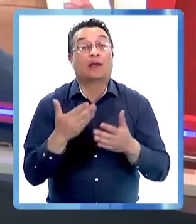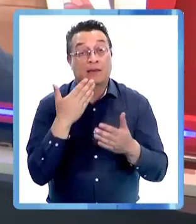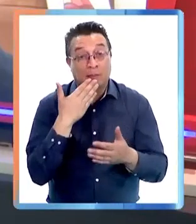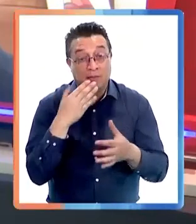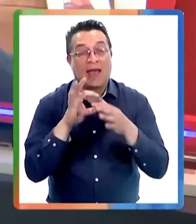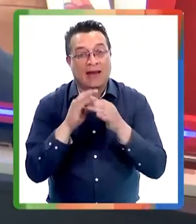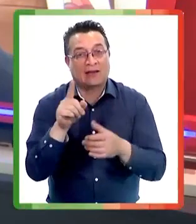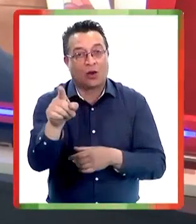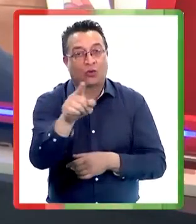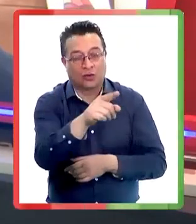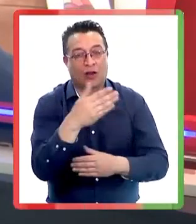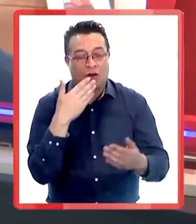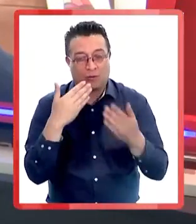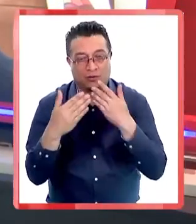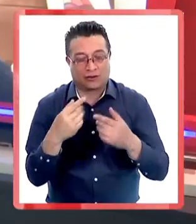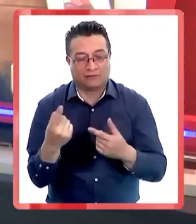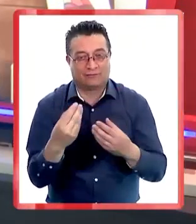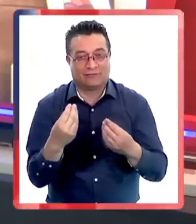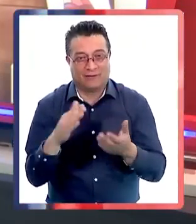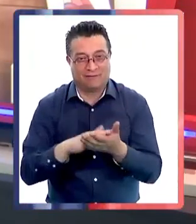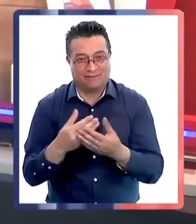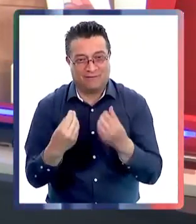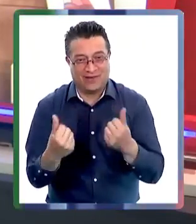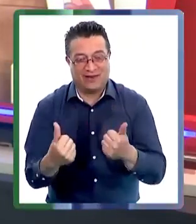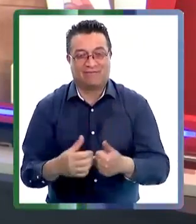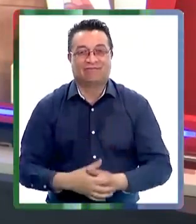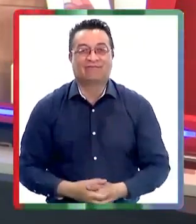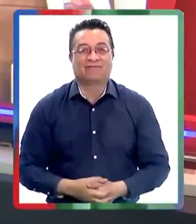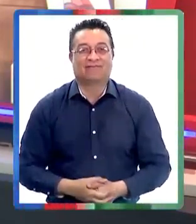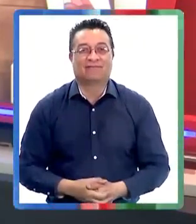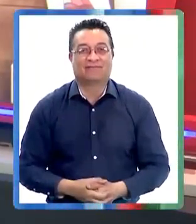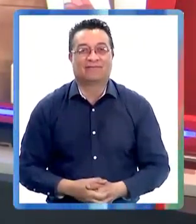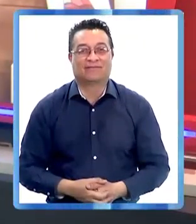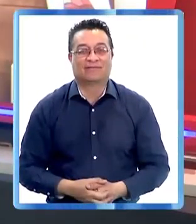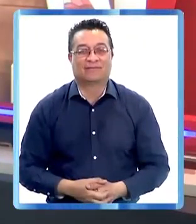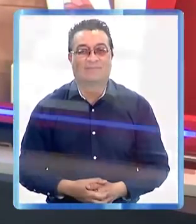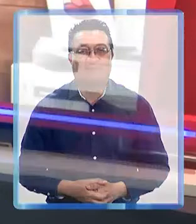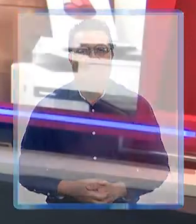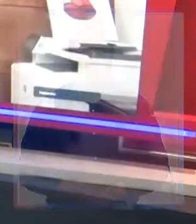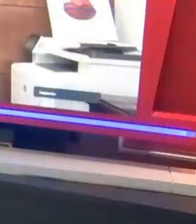muchas gracias a ustedes por conversar con nosotros. Que estén bien.